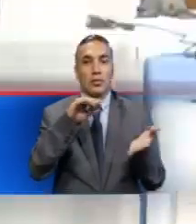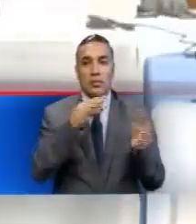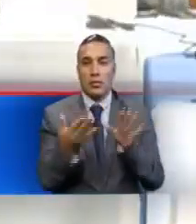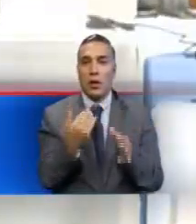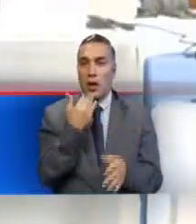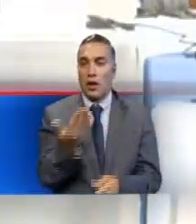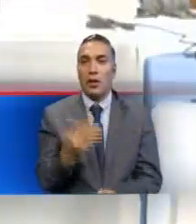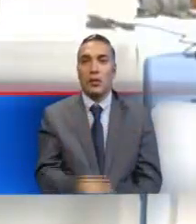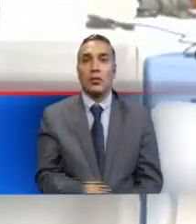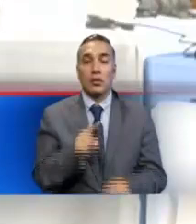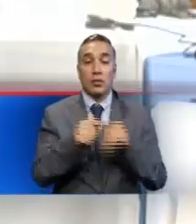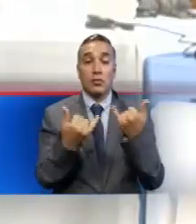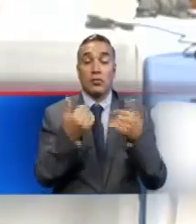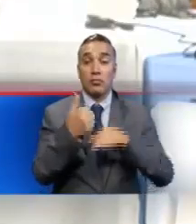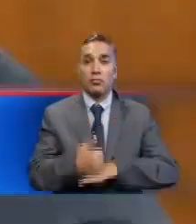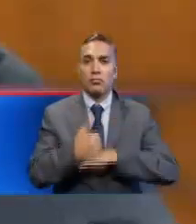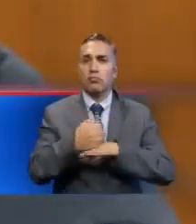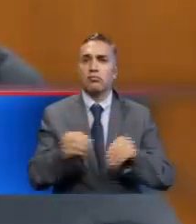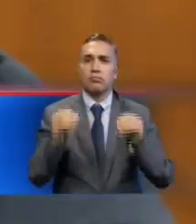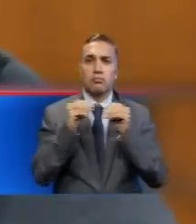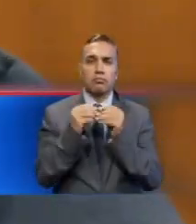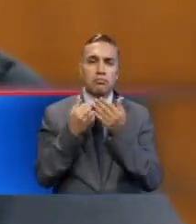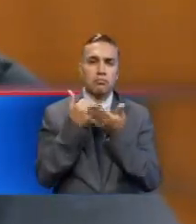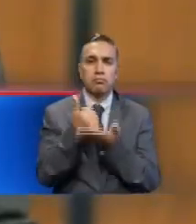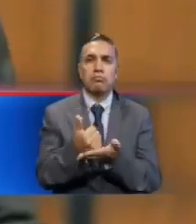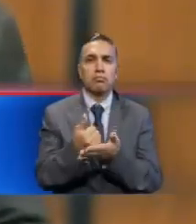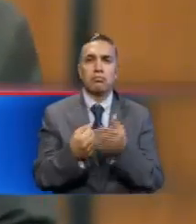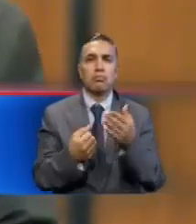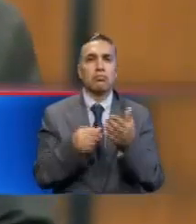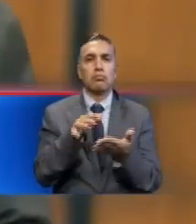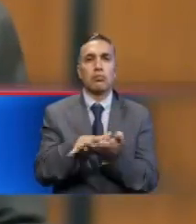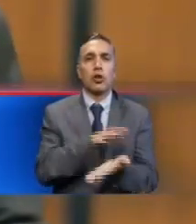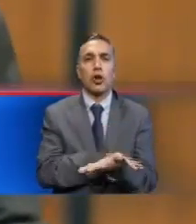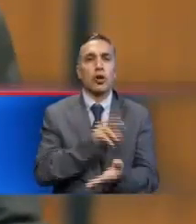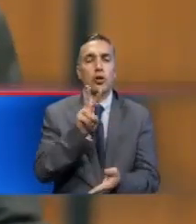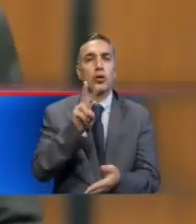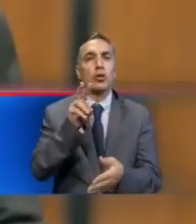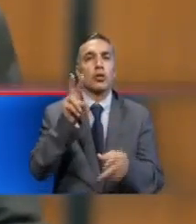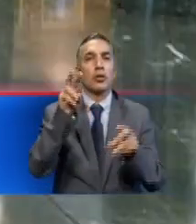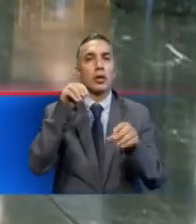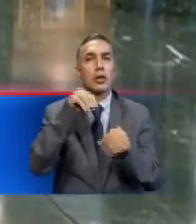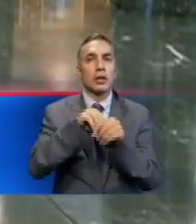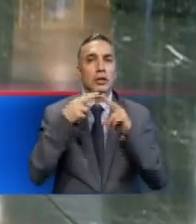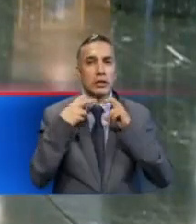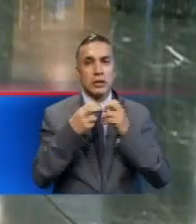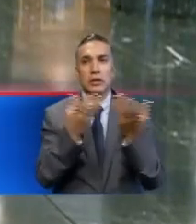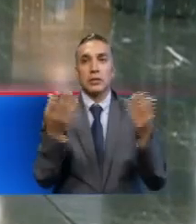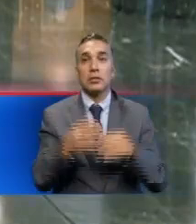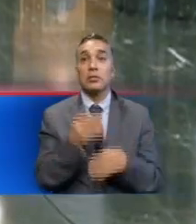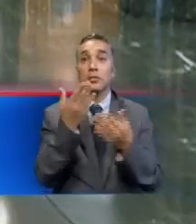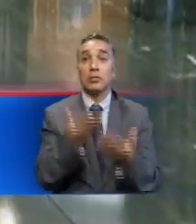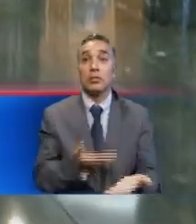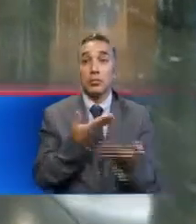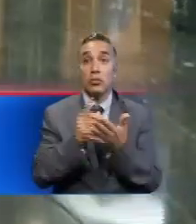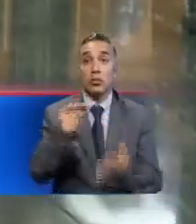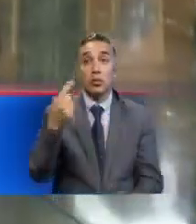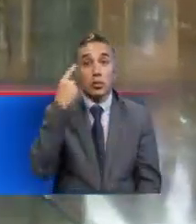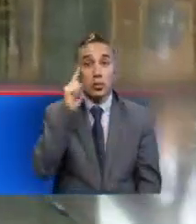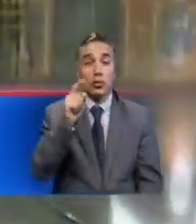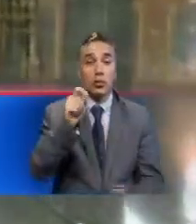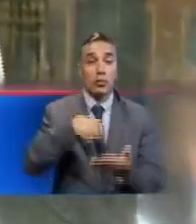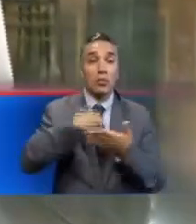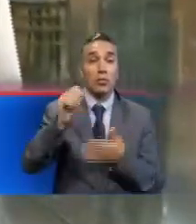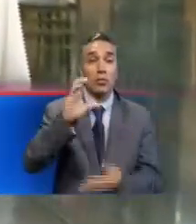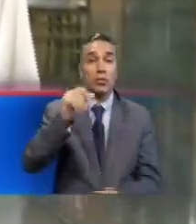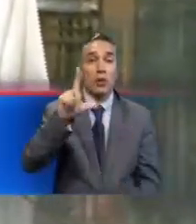Criminal. Por el momento, las autoridades entregaron aportes a los dos proyectos de uso progresivo de la fuerza que están en análisis, porque aún la propuesta del gobierno no es calificada por el